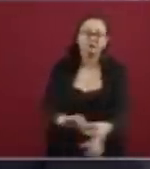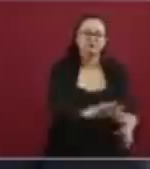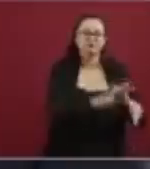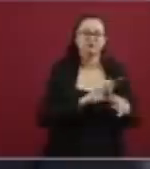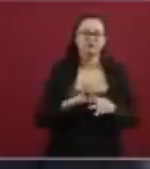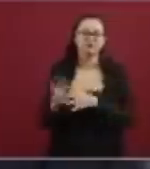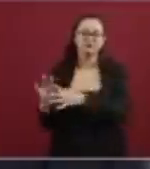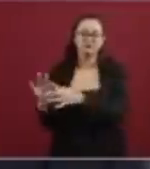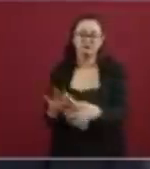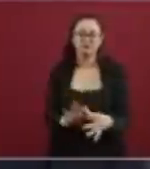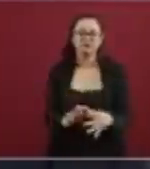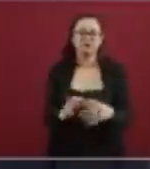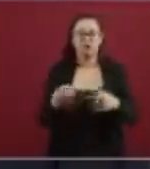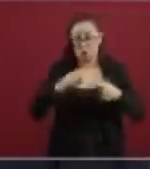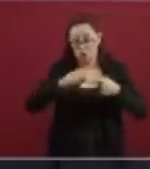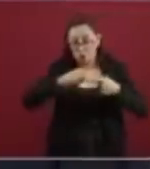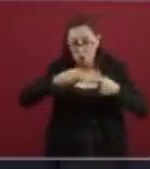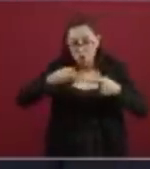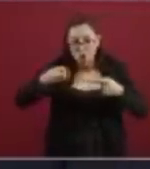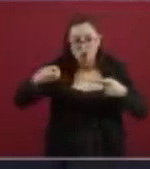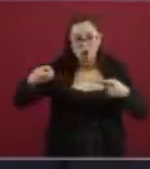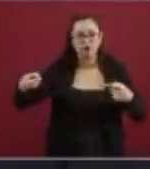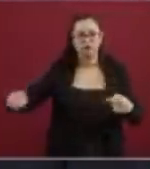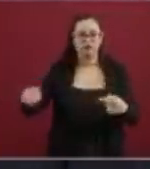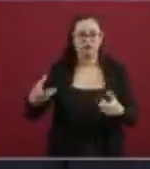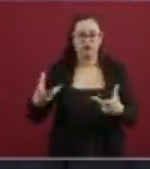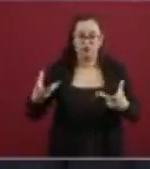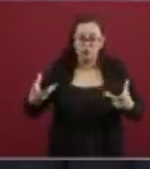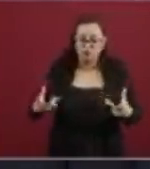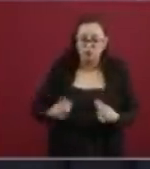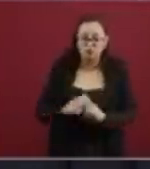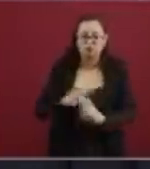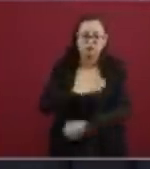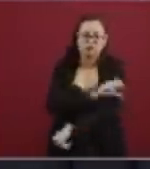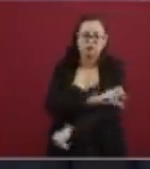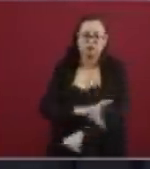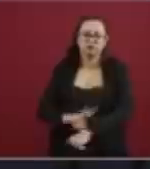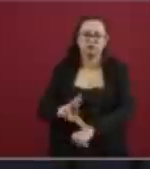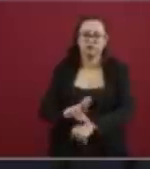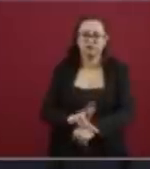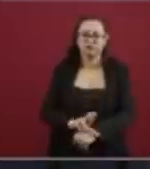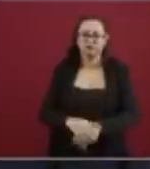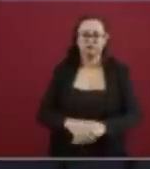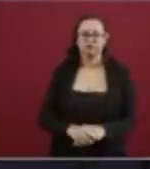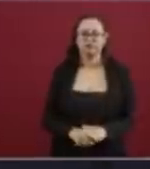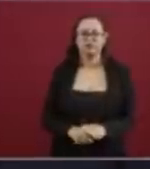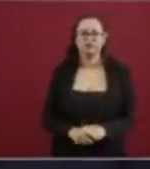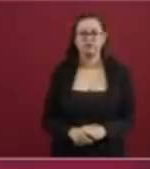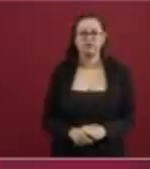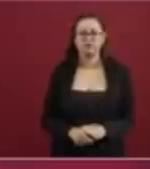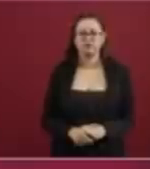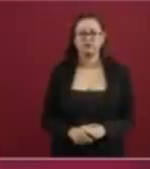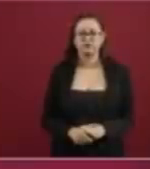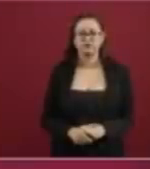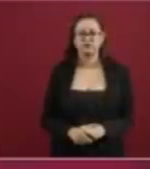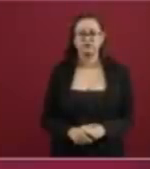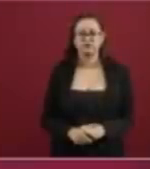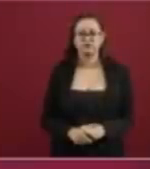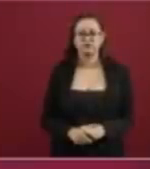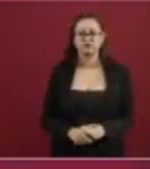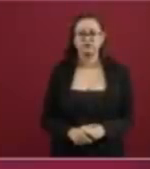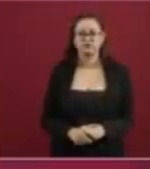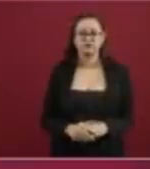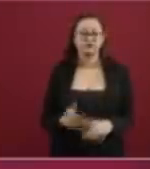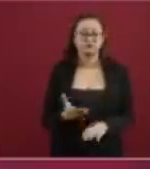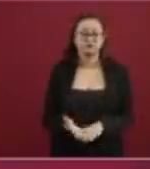hay organización, hay coordinación. Antes no había el seguimiento